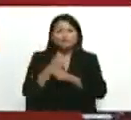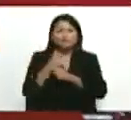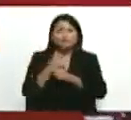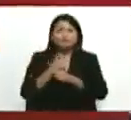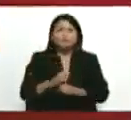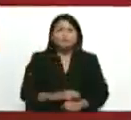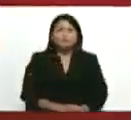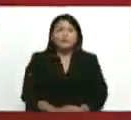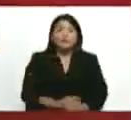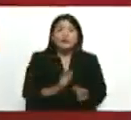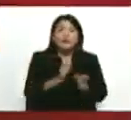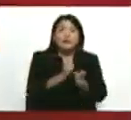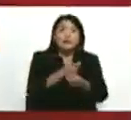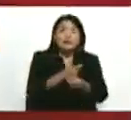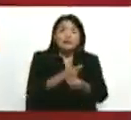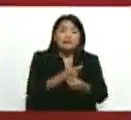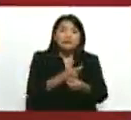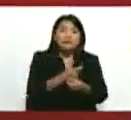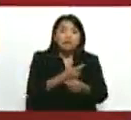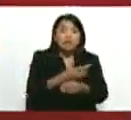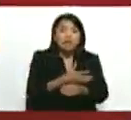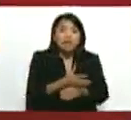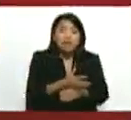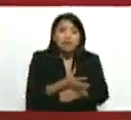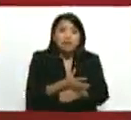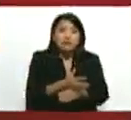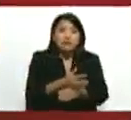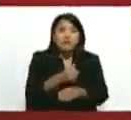se retarda un día, ¿quién le reclaman?